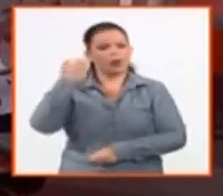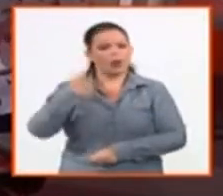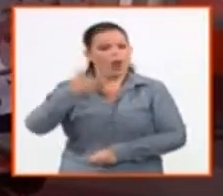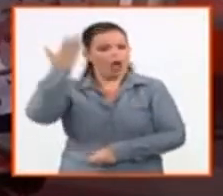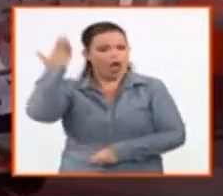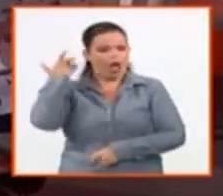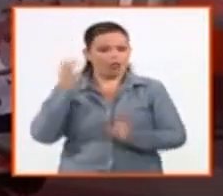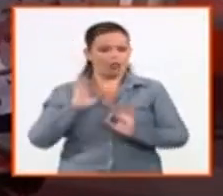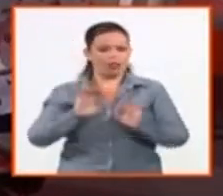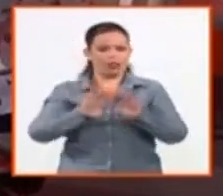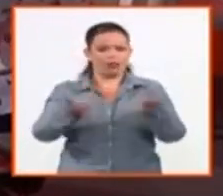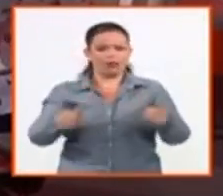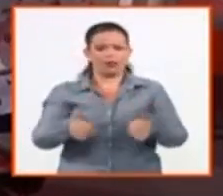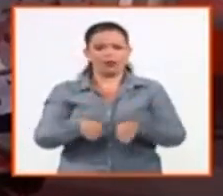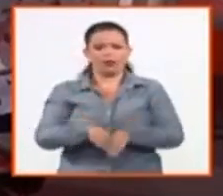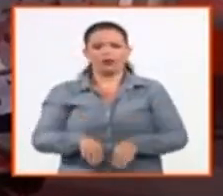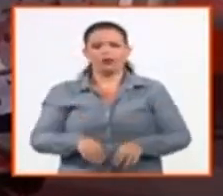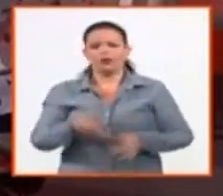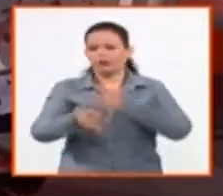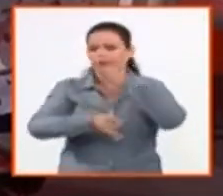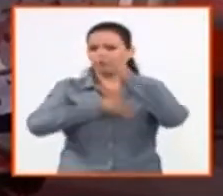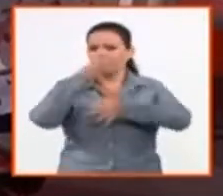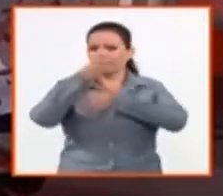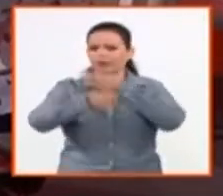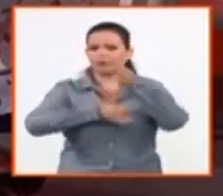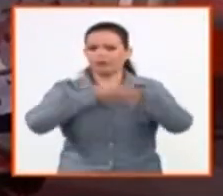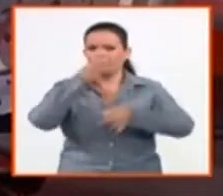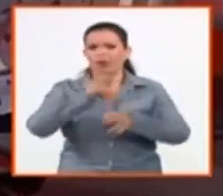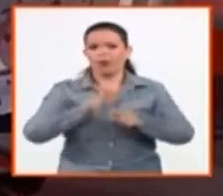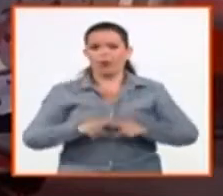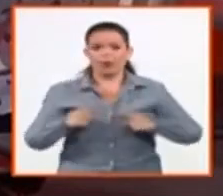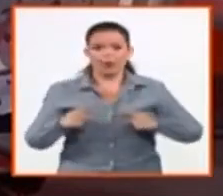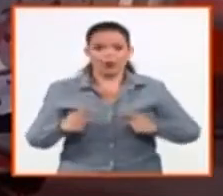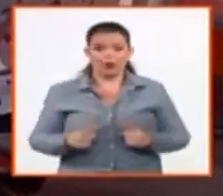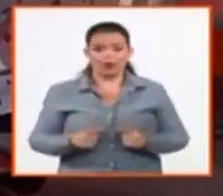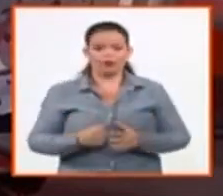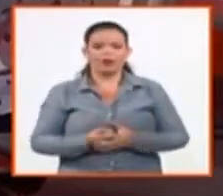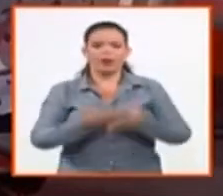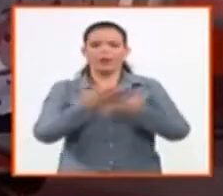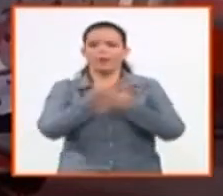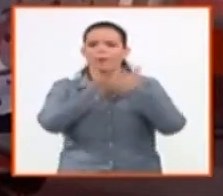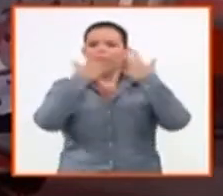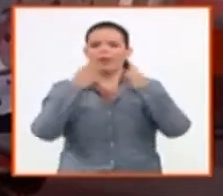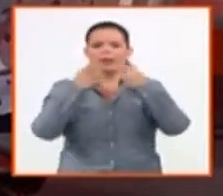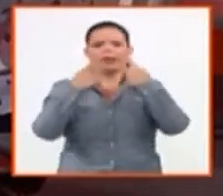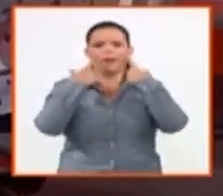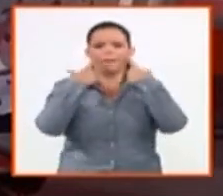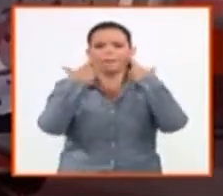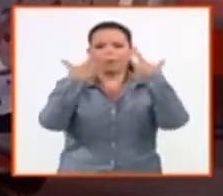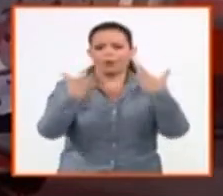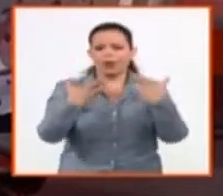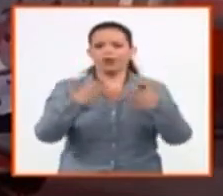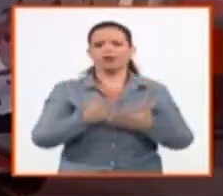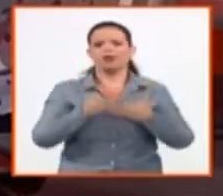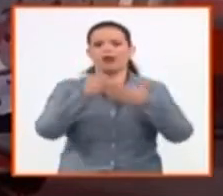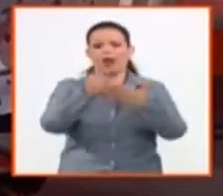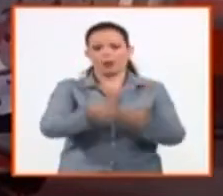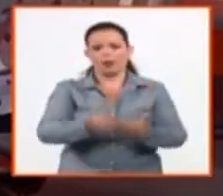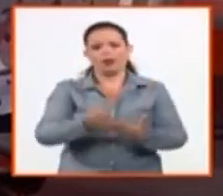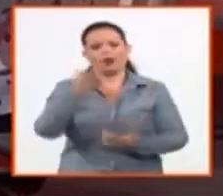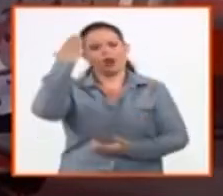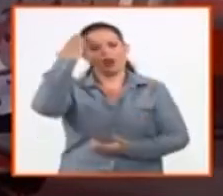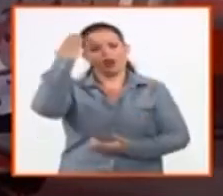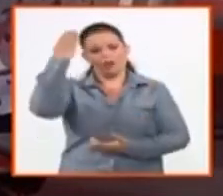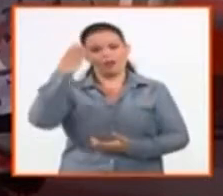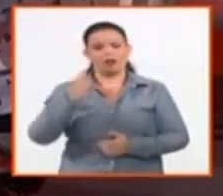mesa pasada, sobre cómo eso también le restó mucha popularidad o apoyo, vamos a decir, al gobierno que estaba,